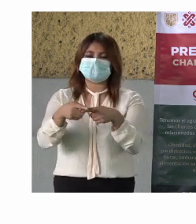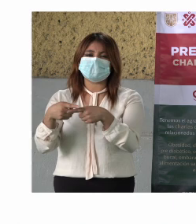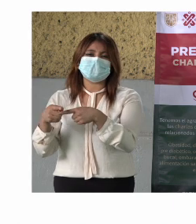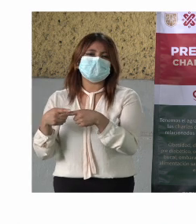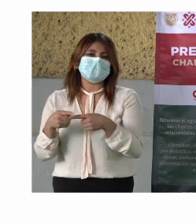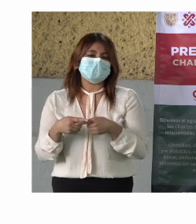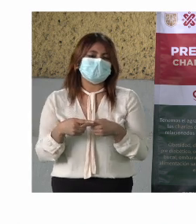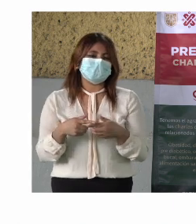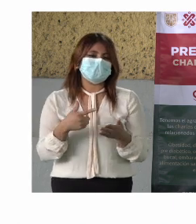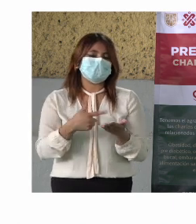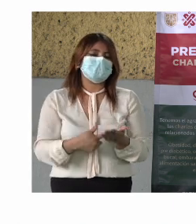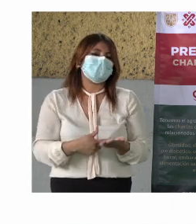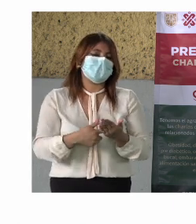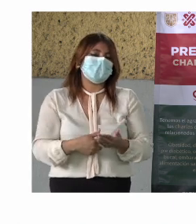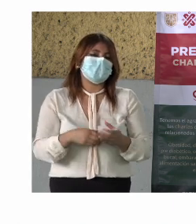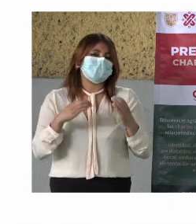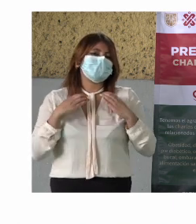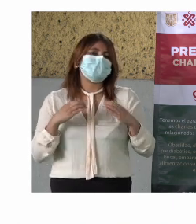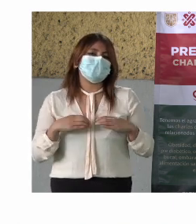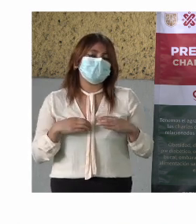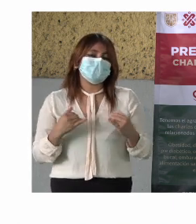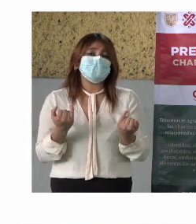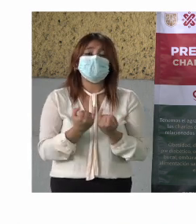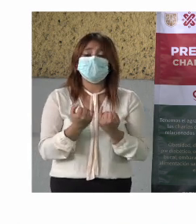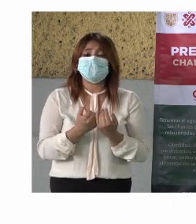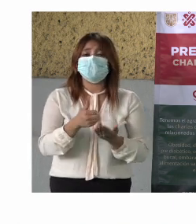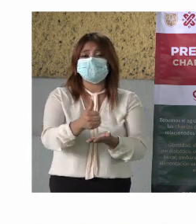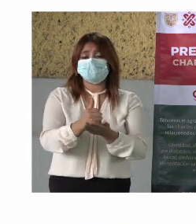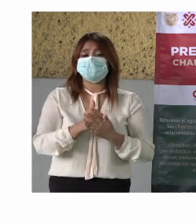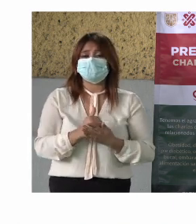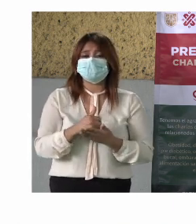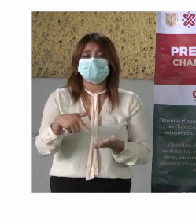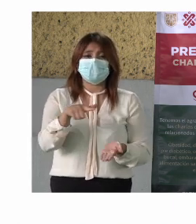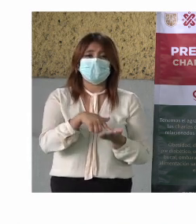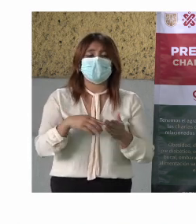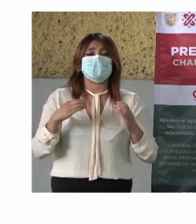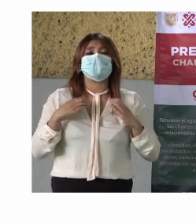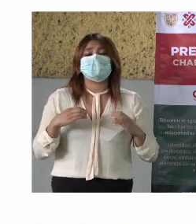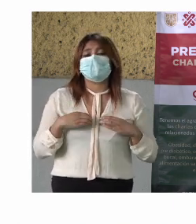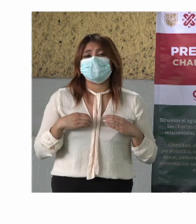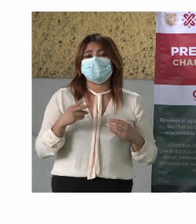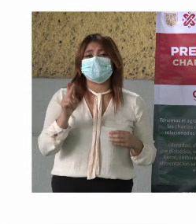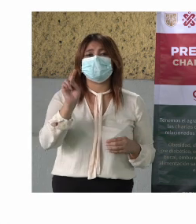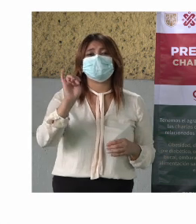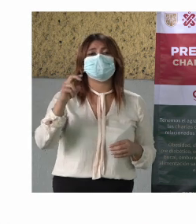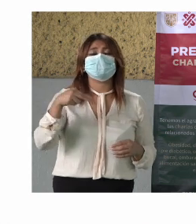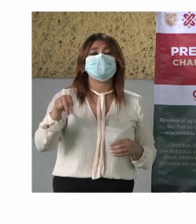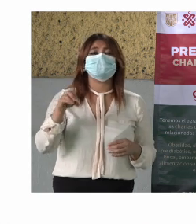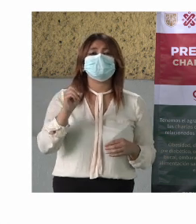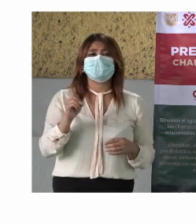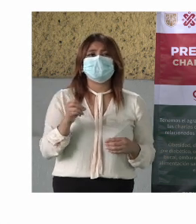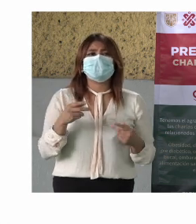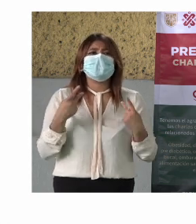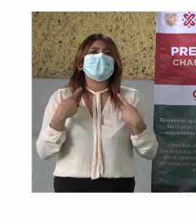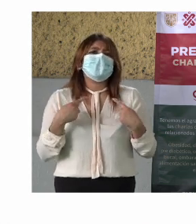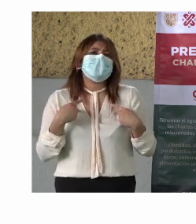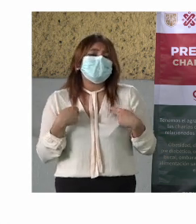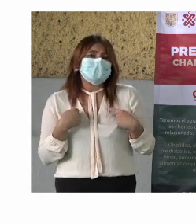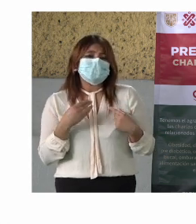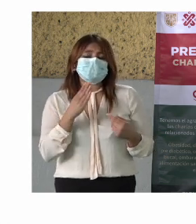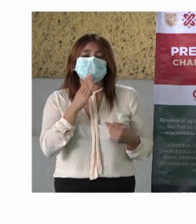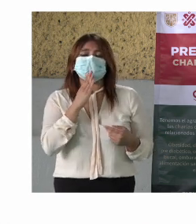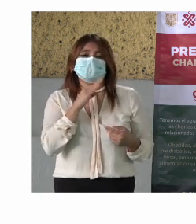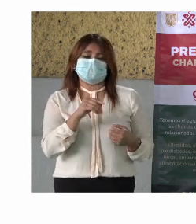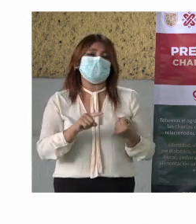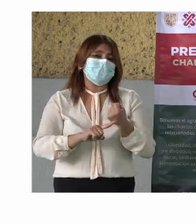corporal. También nos van a estar ayudando en el riñón. Entonces, en pacientes que incluso ya tengan por ahí un poco de daño a nivel renal, pueden